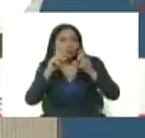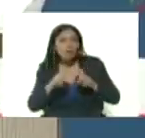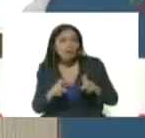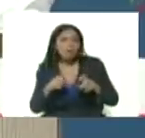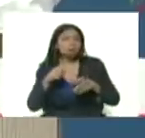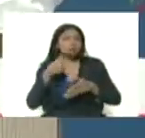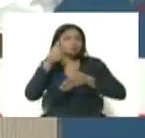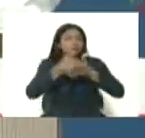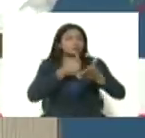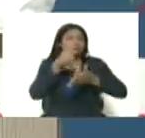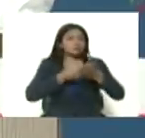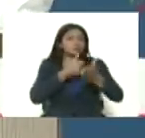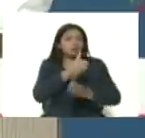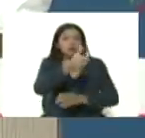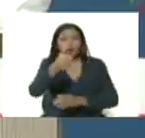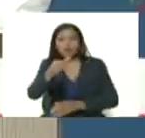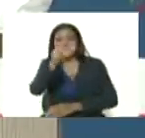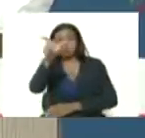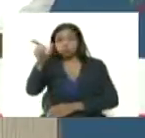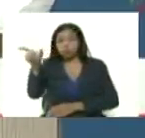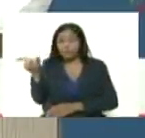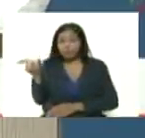intensivo, personalizado,